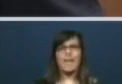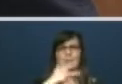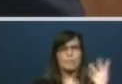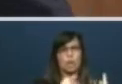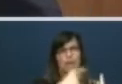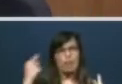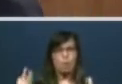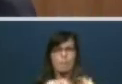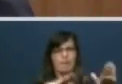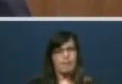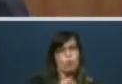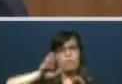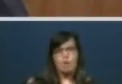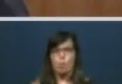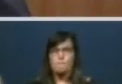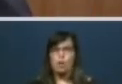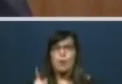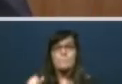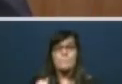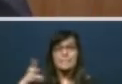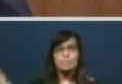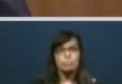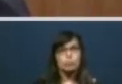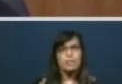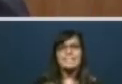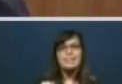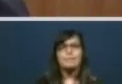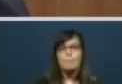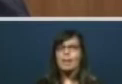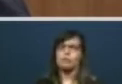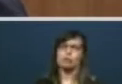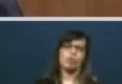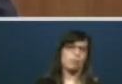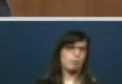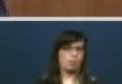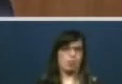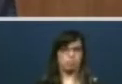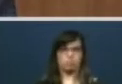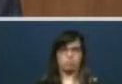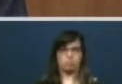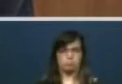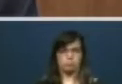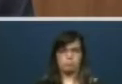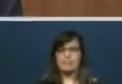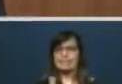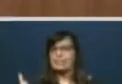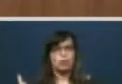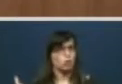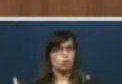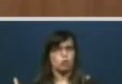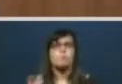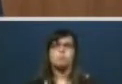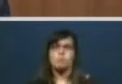mercado y potenciar siempre los instrumentos de solidaridad sin que quepa excluir tampoco la posibilidad de una reforma